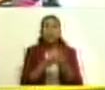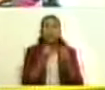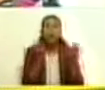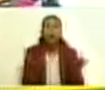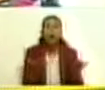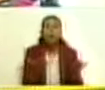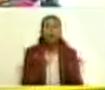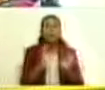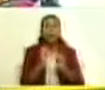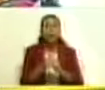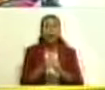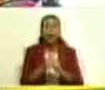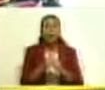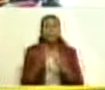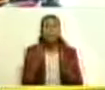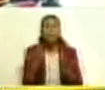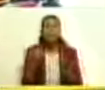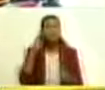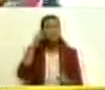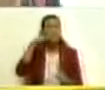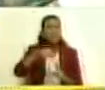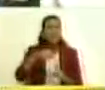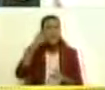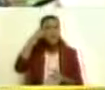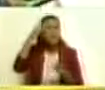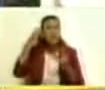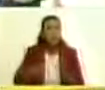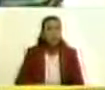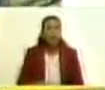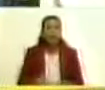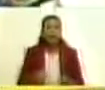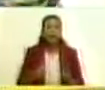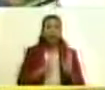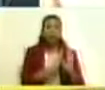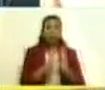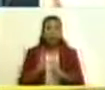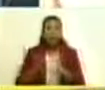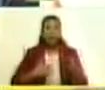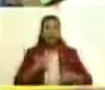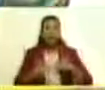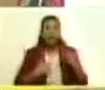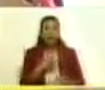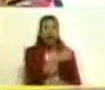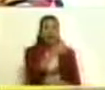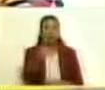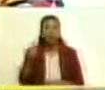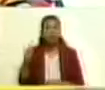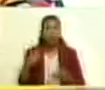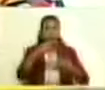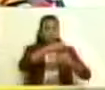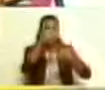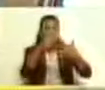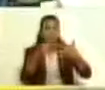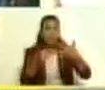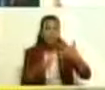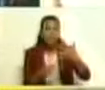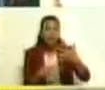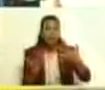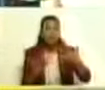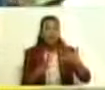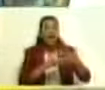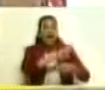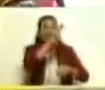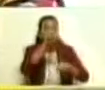Vamos a avanzar en el aterrizaje de la agenda concreta de acción de cada T a